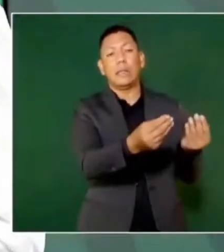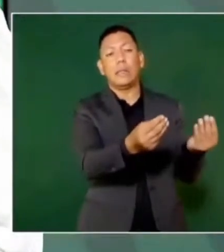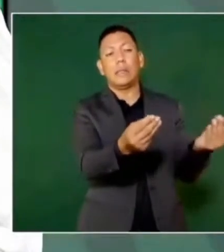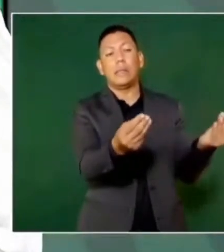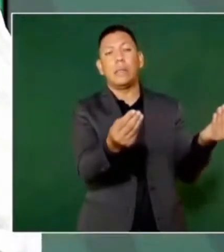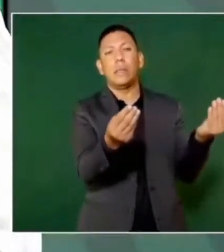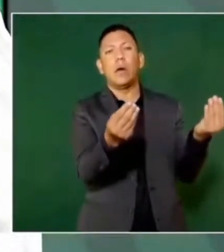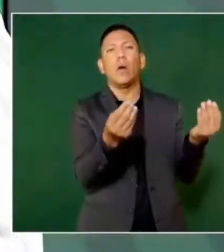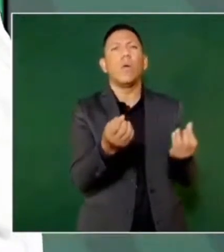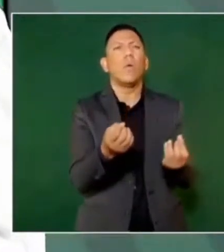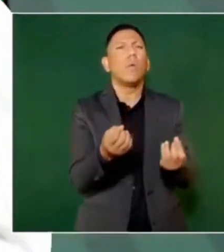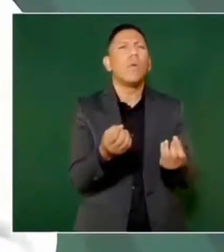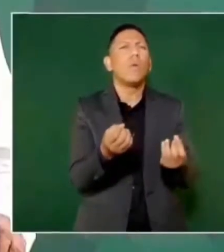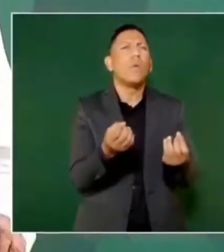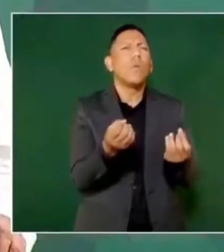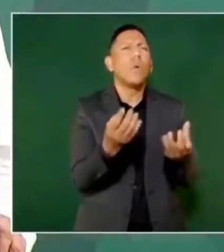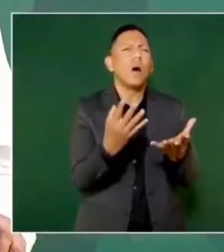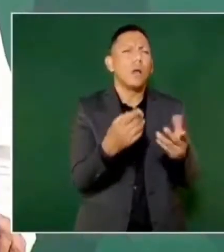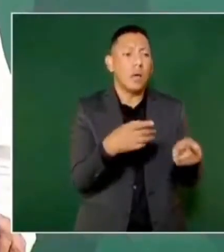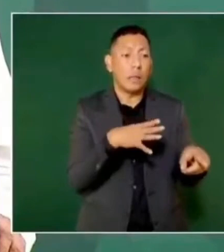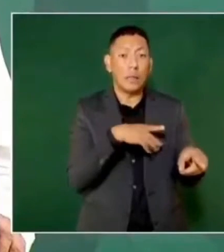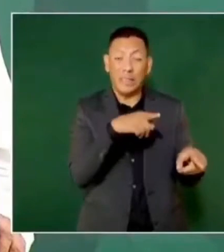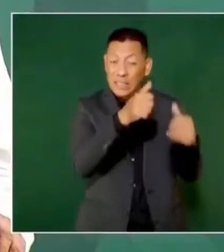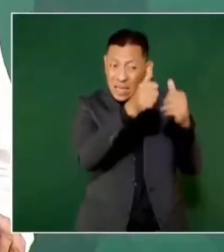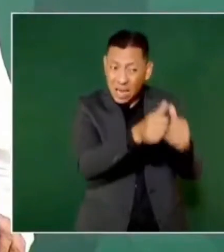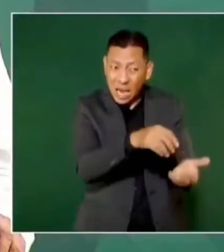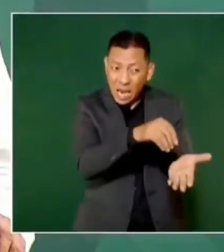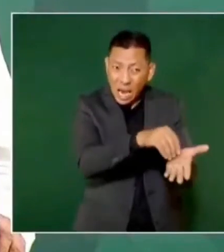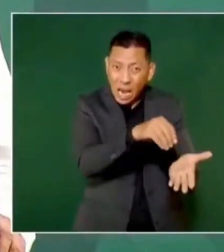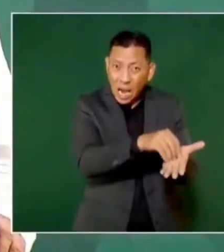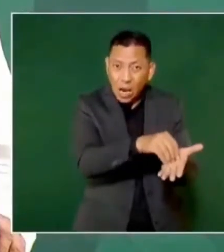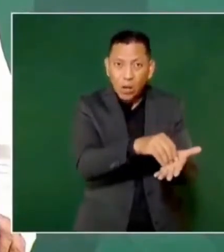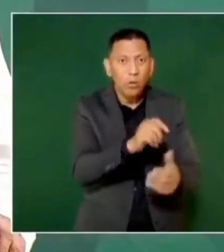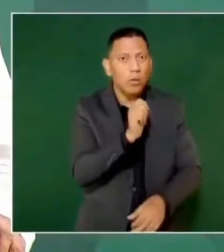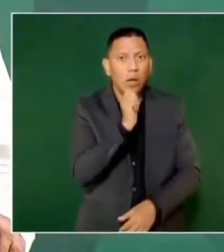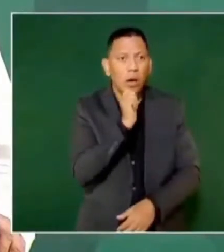llevan años sin sentencia?